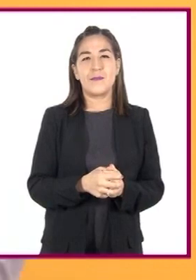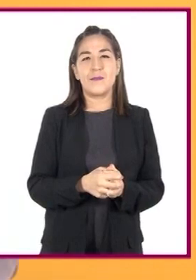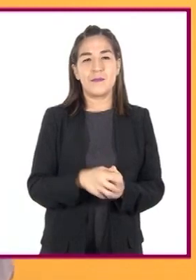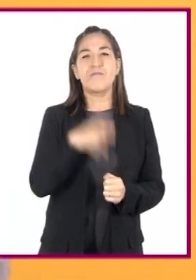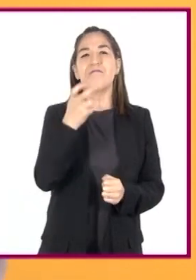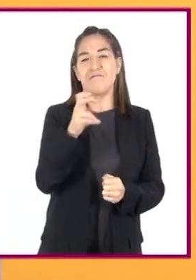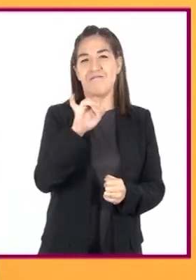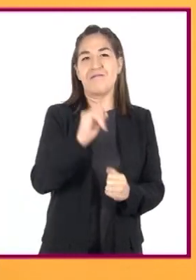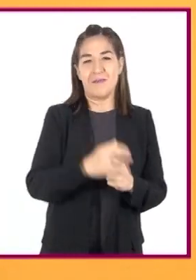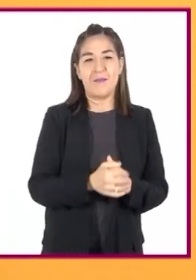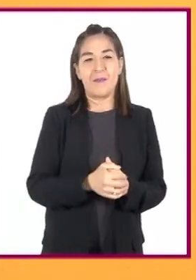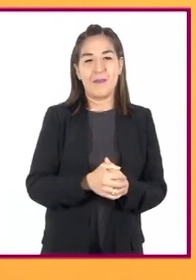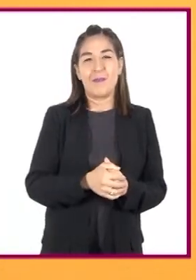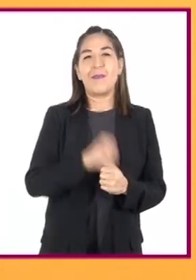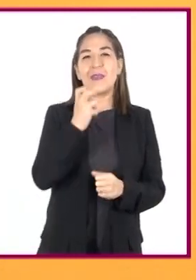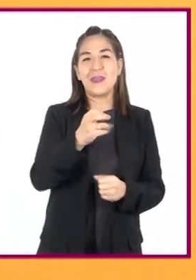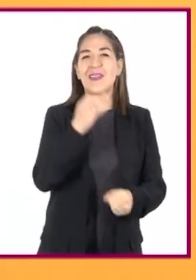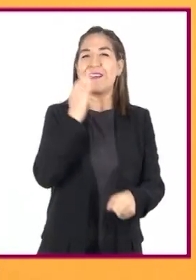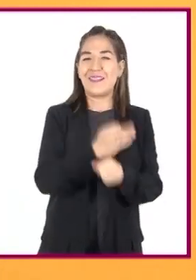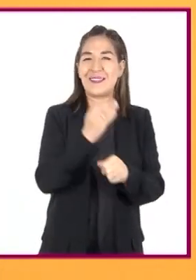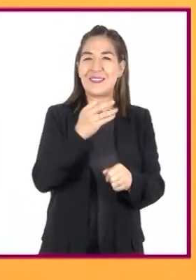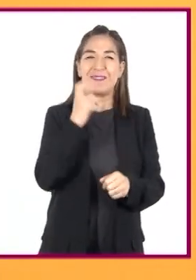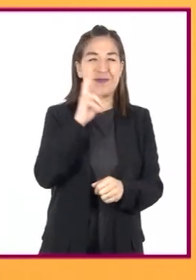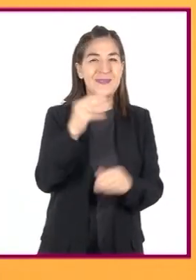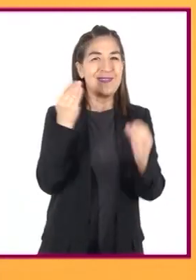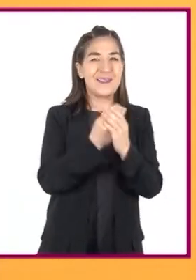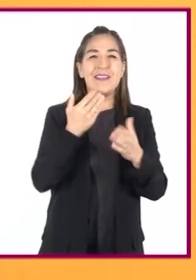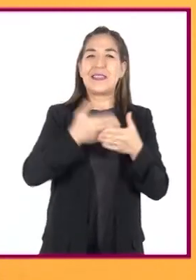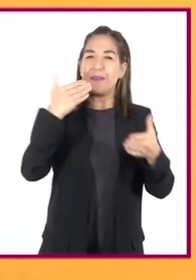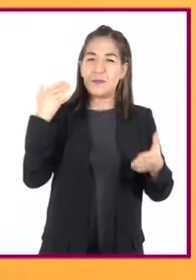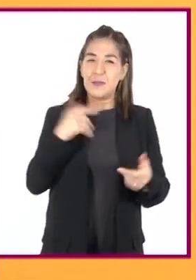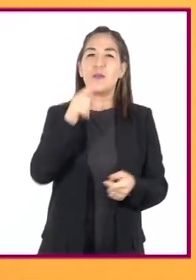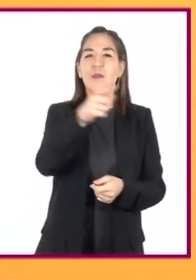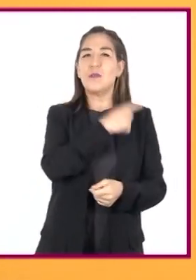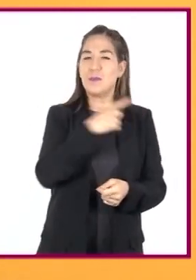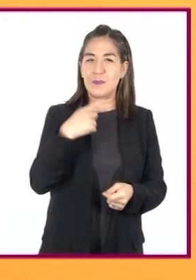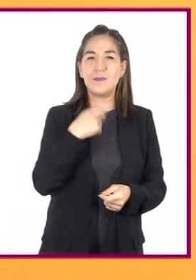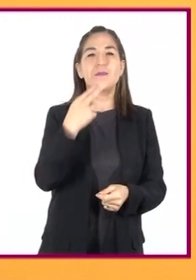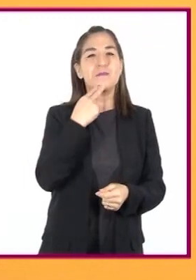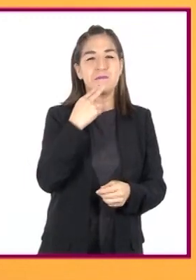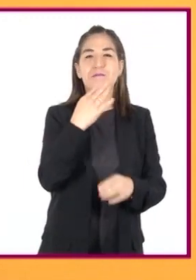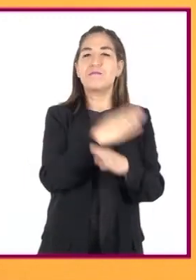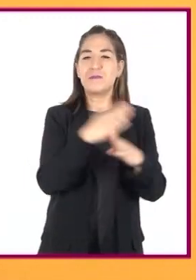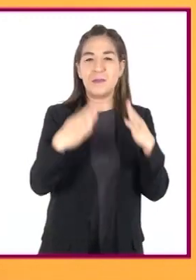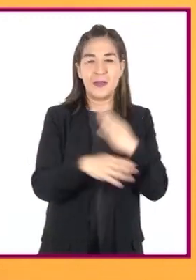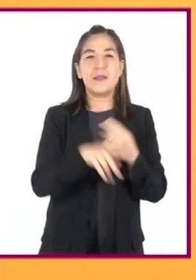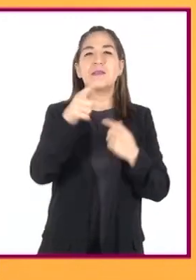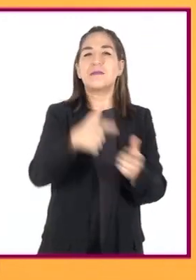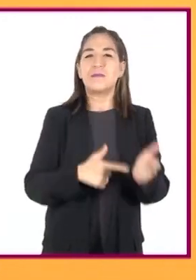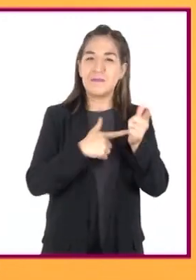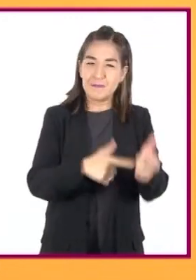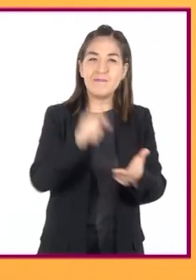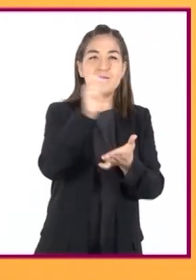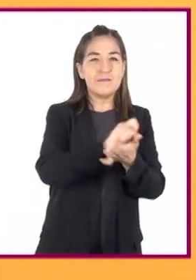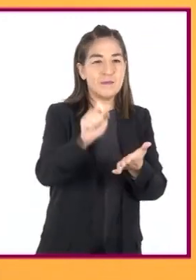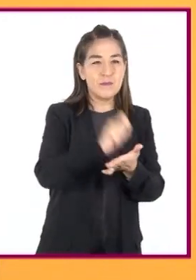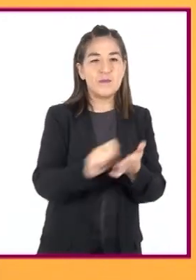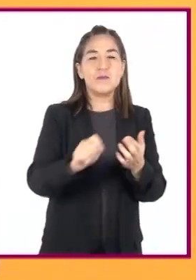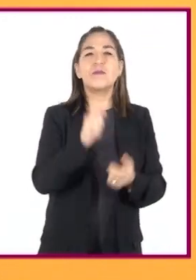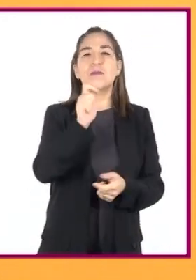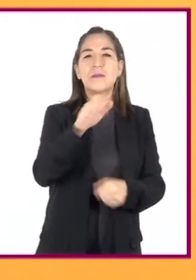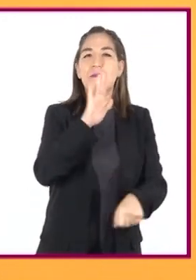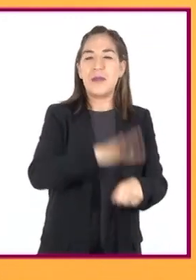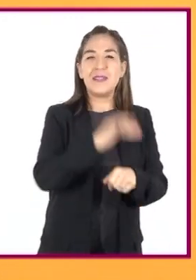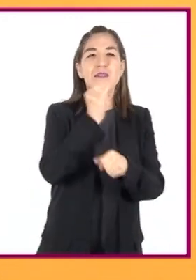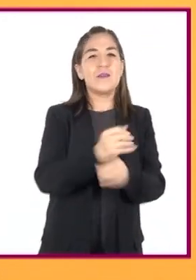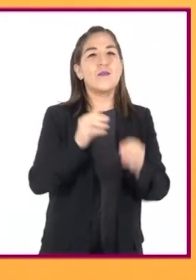Así es. Y como en todas las sesiones, no olviden tener a la mano sus materiales y seguir tomando nota de los datos